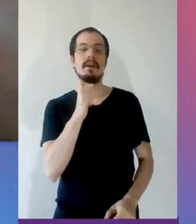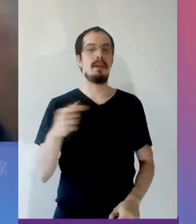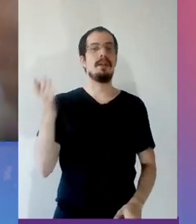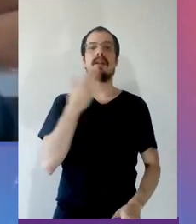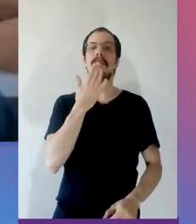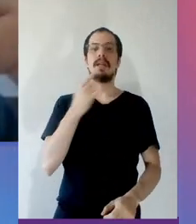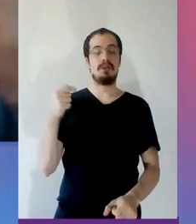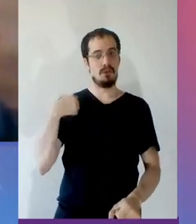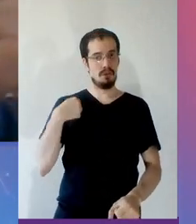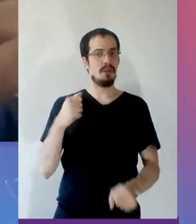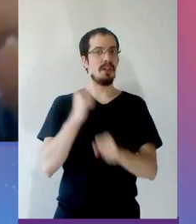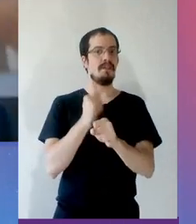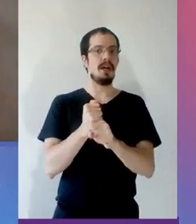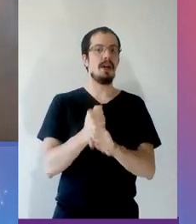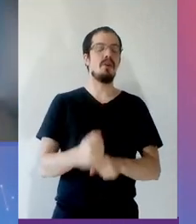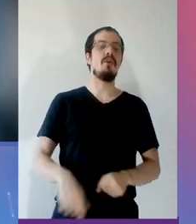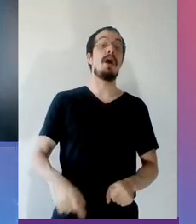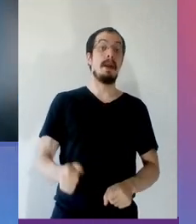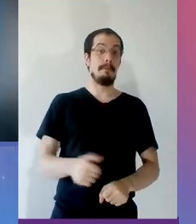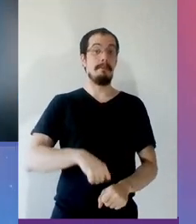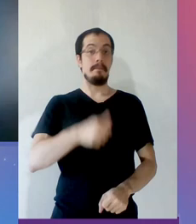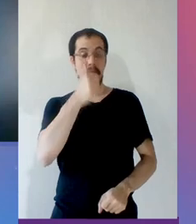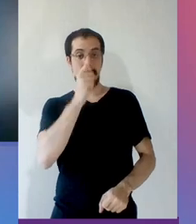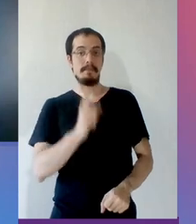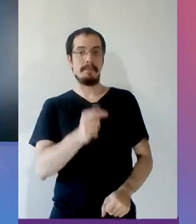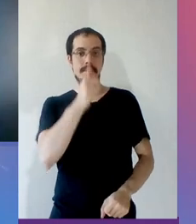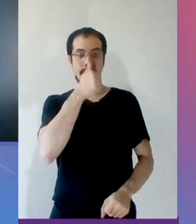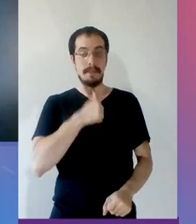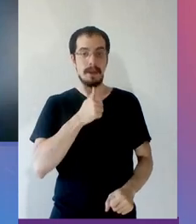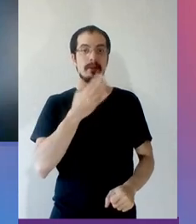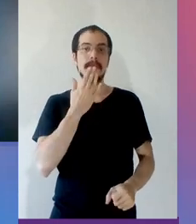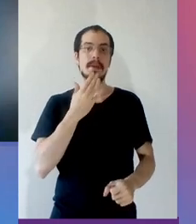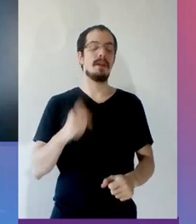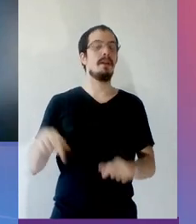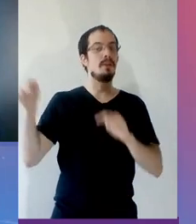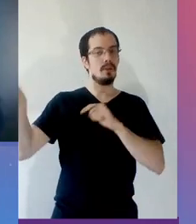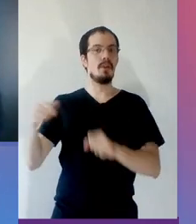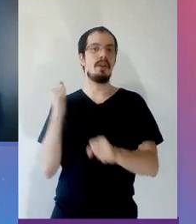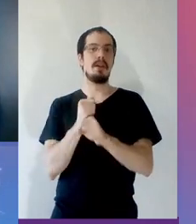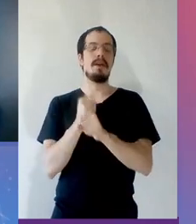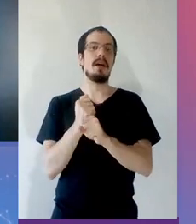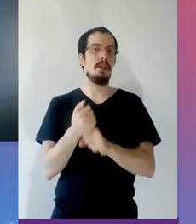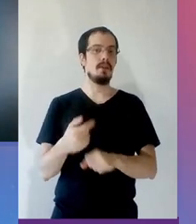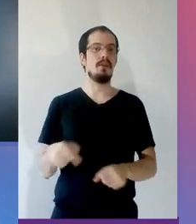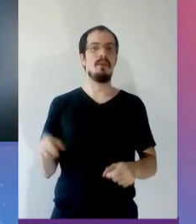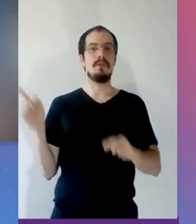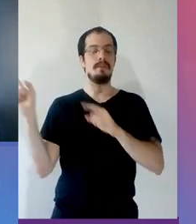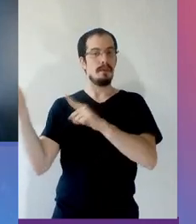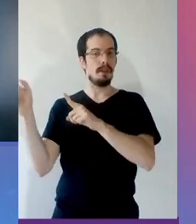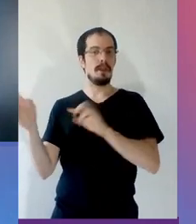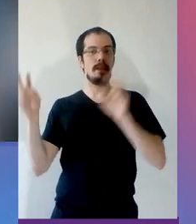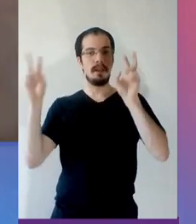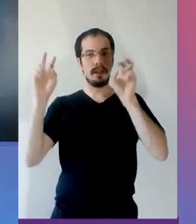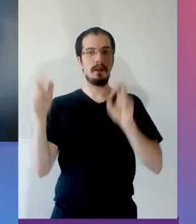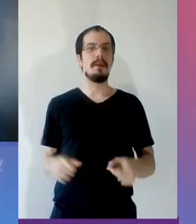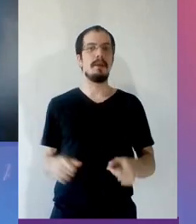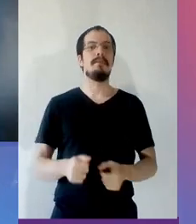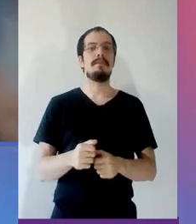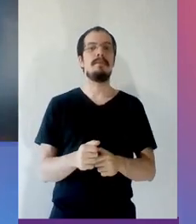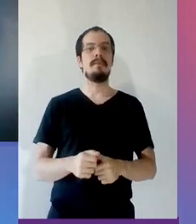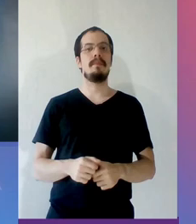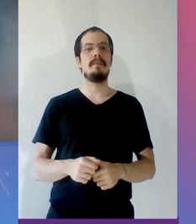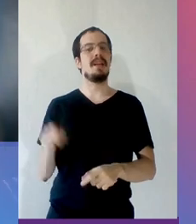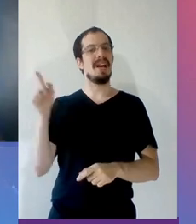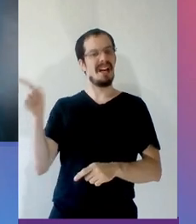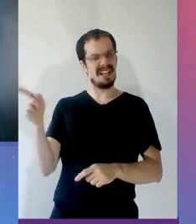tocando el último punto que tocó la doctora, es el hecho de la cómo se puso más de manifiesto la inequidad, y